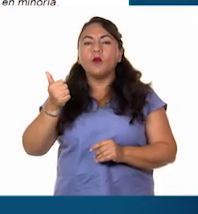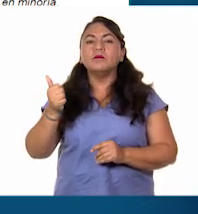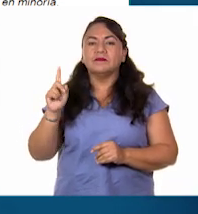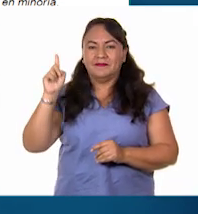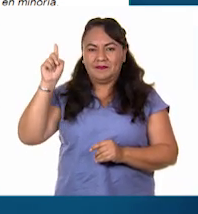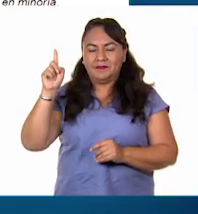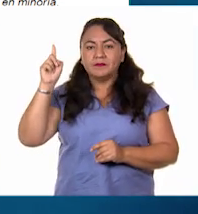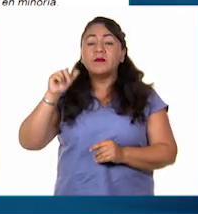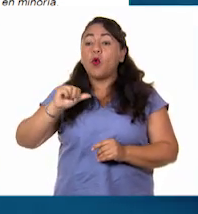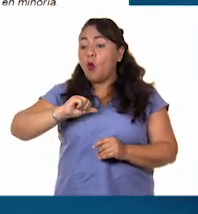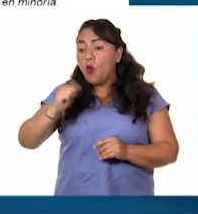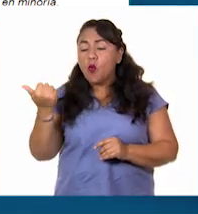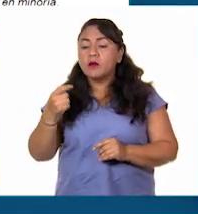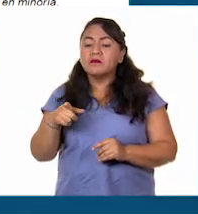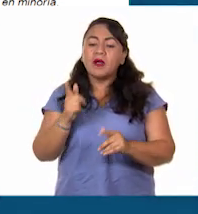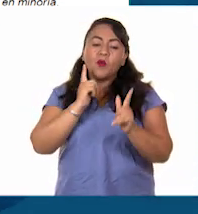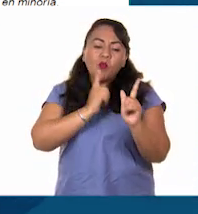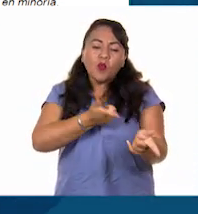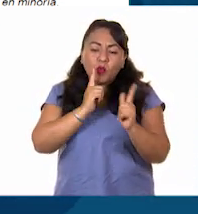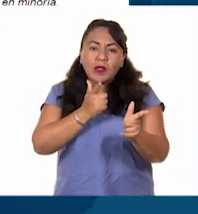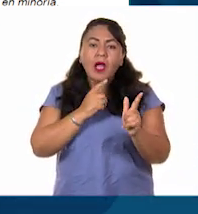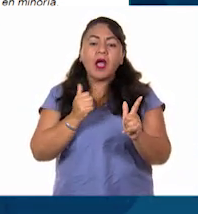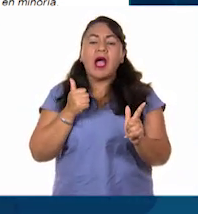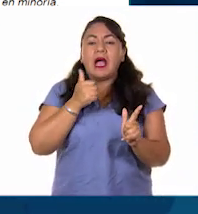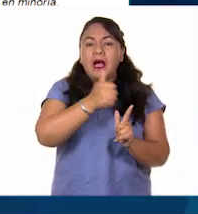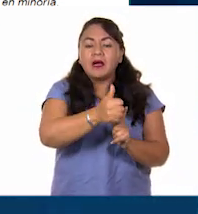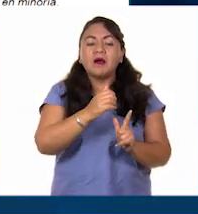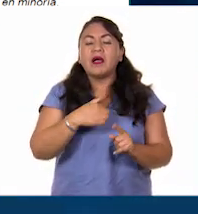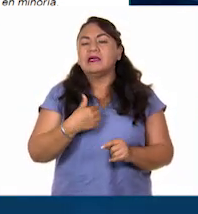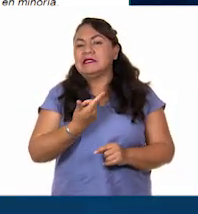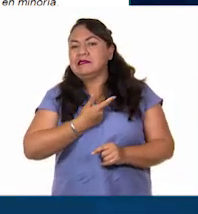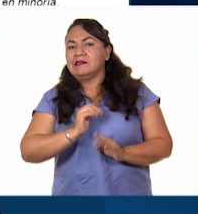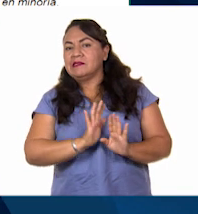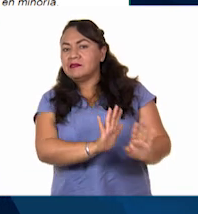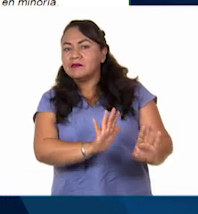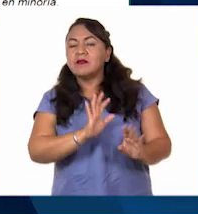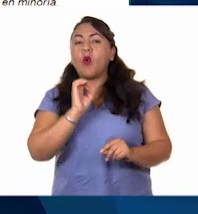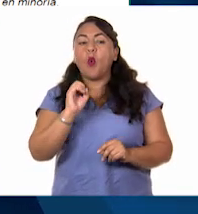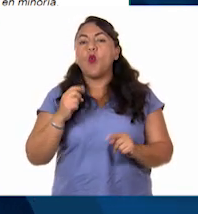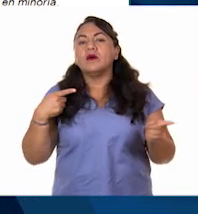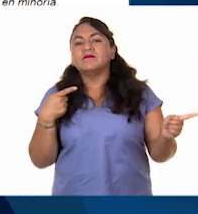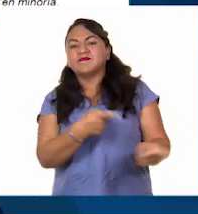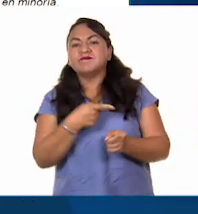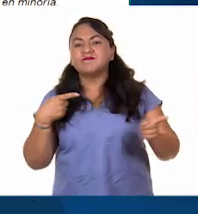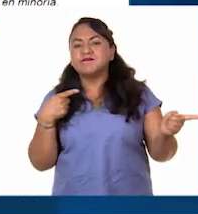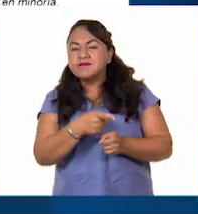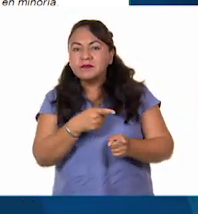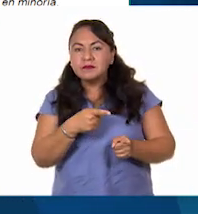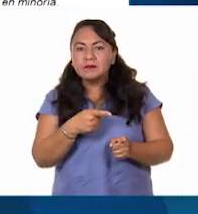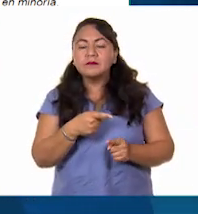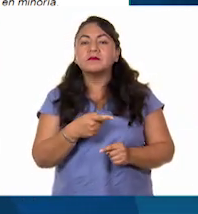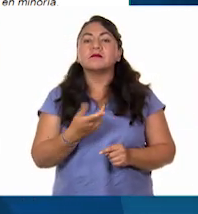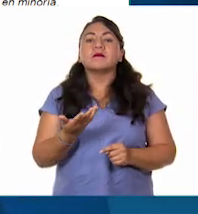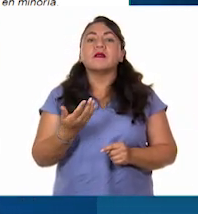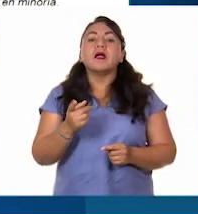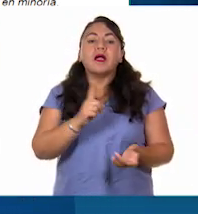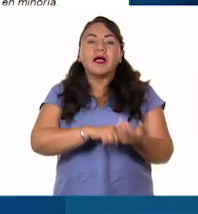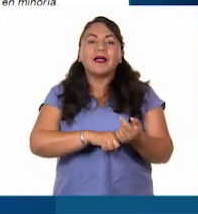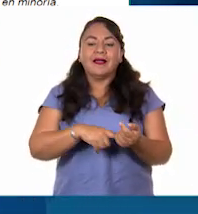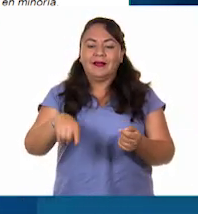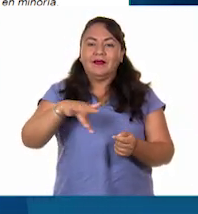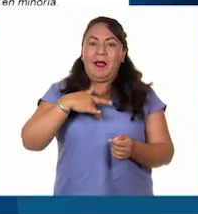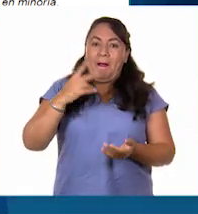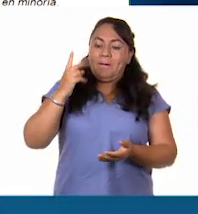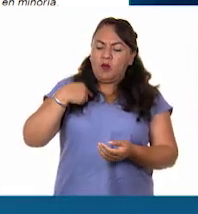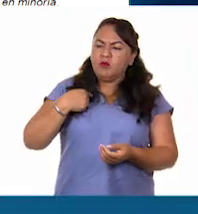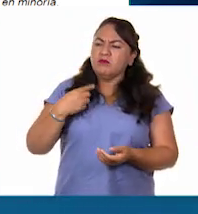burlarse o reírse de él o de ella, lo menosprecian y o lo insultan, no saben hacerse